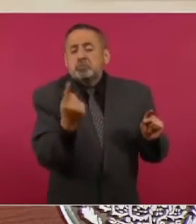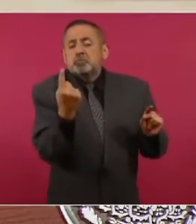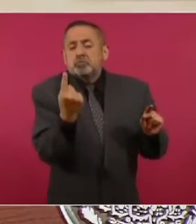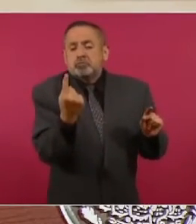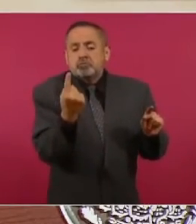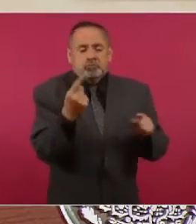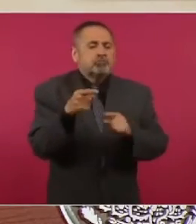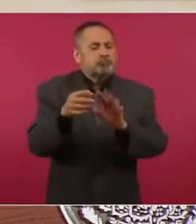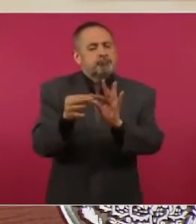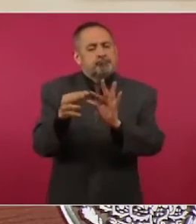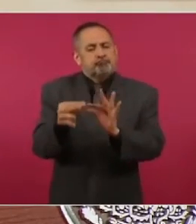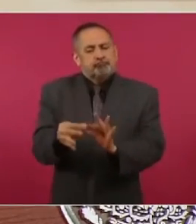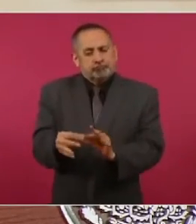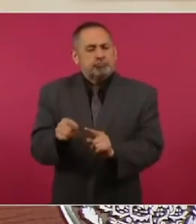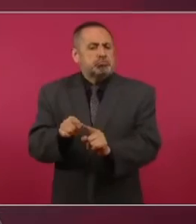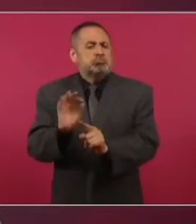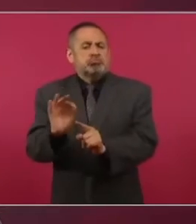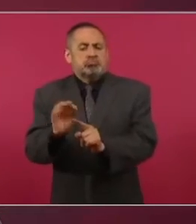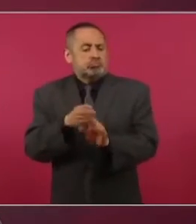trató el tema,